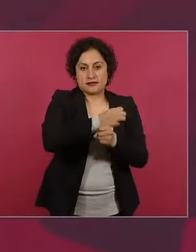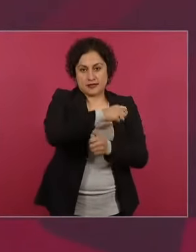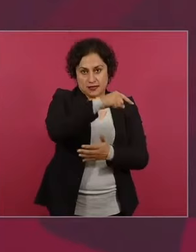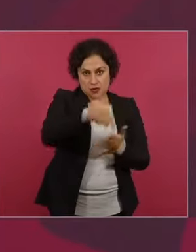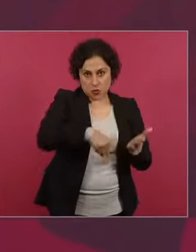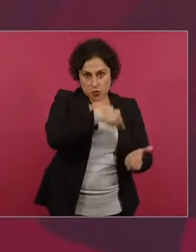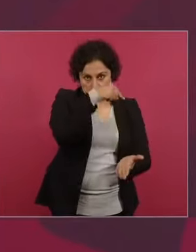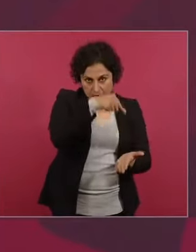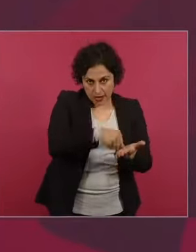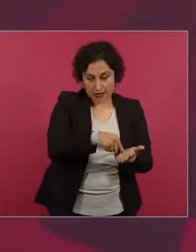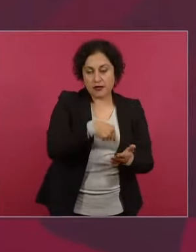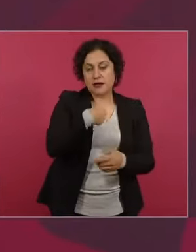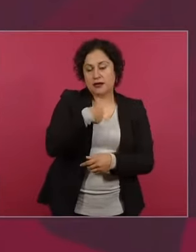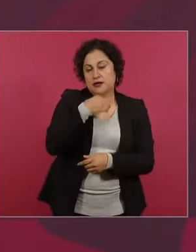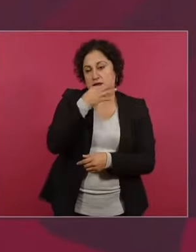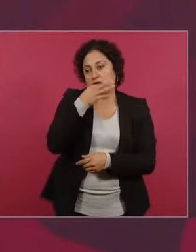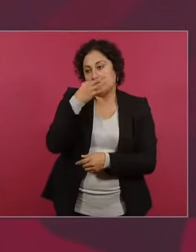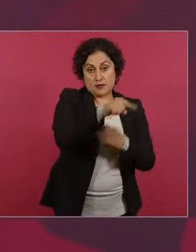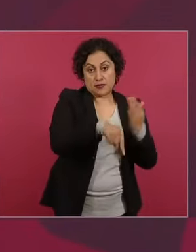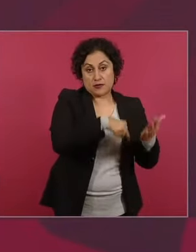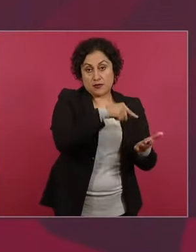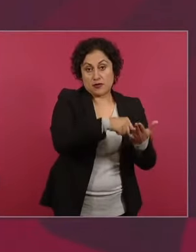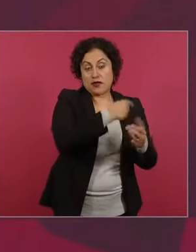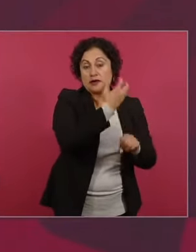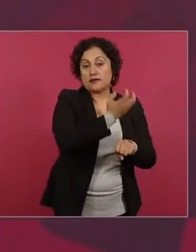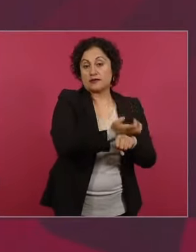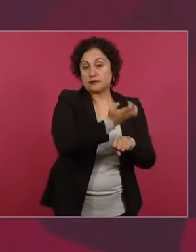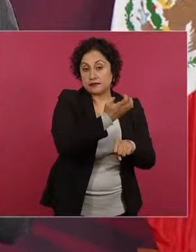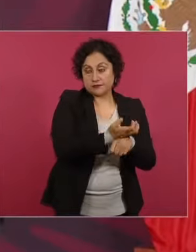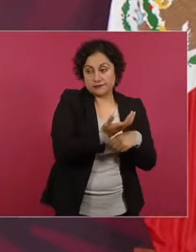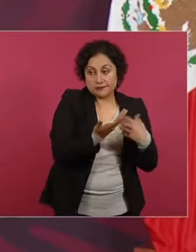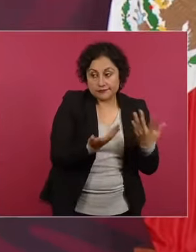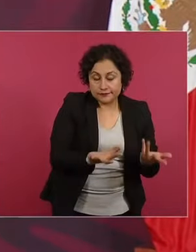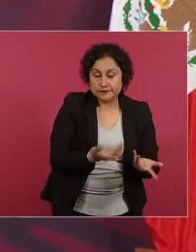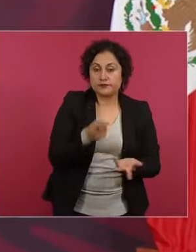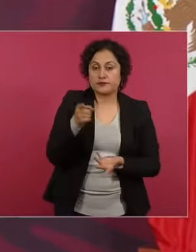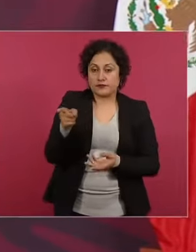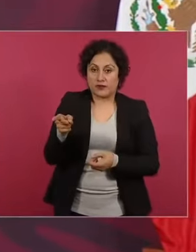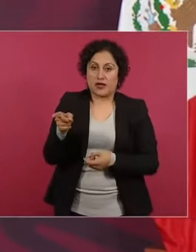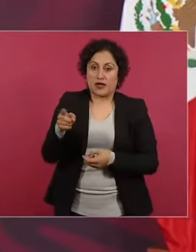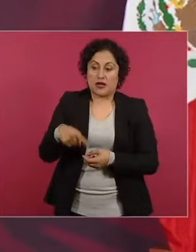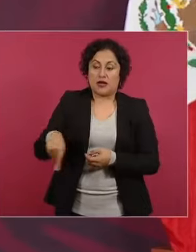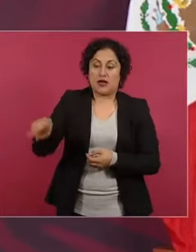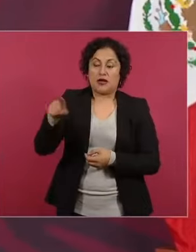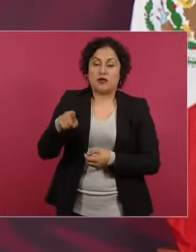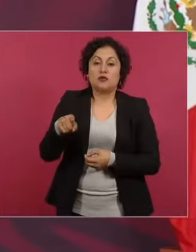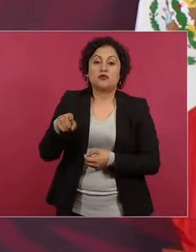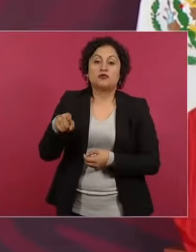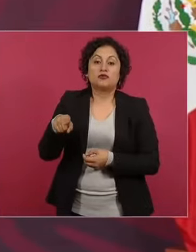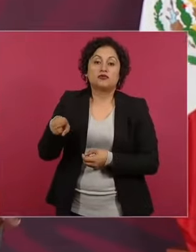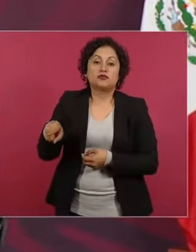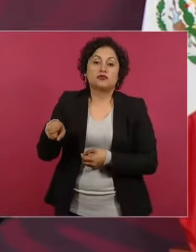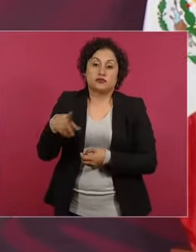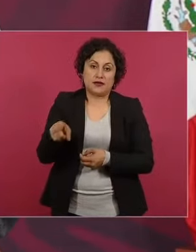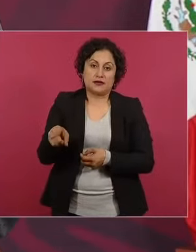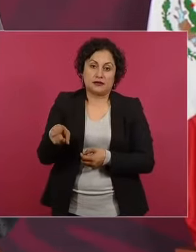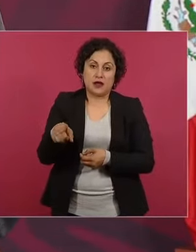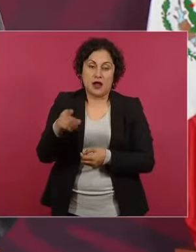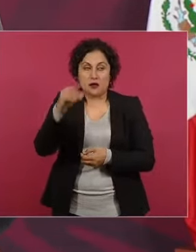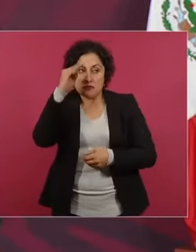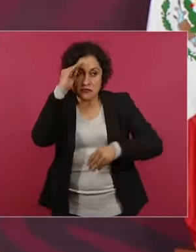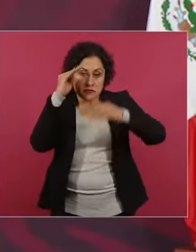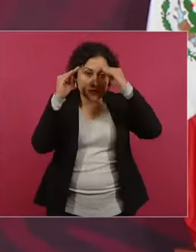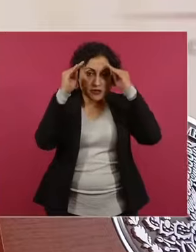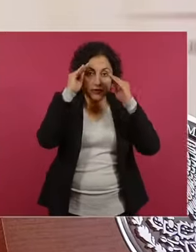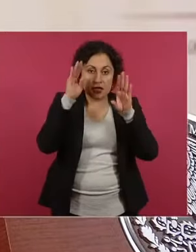de que, bueno, en primer lugar Estados Unidos, que había que pensar que tenían casi 3 veces más población que nosotros. En